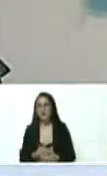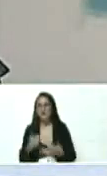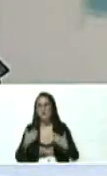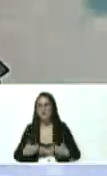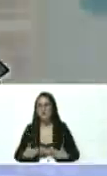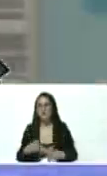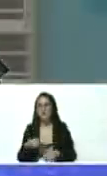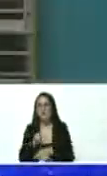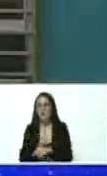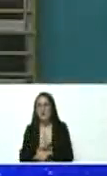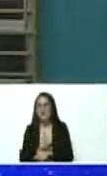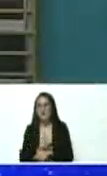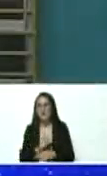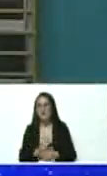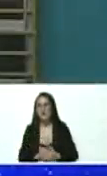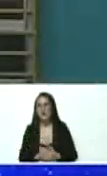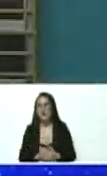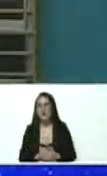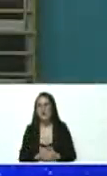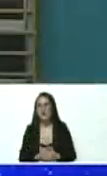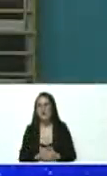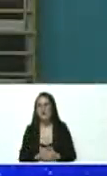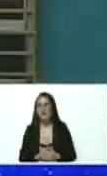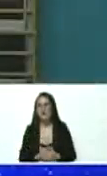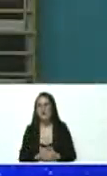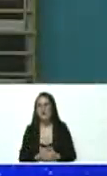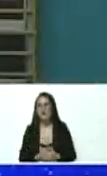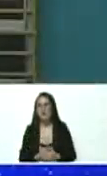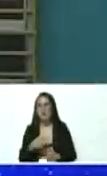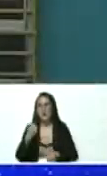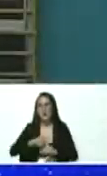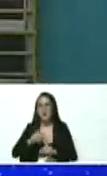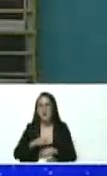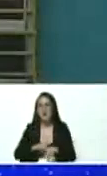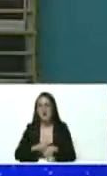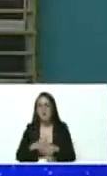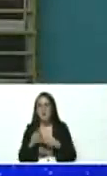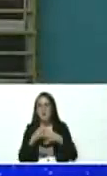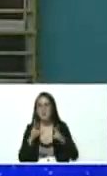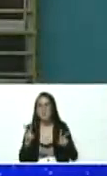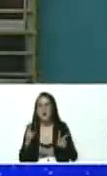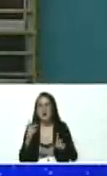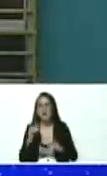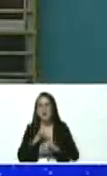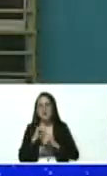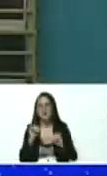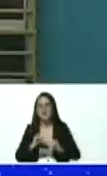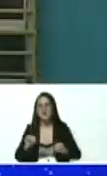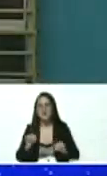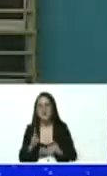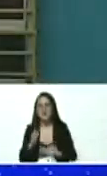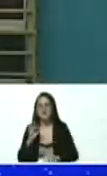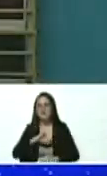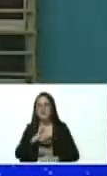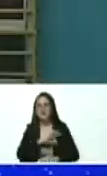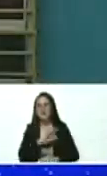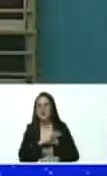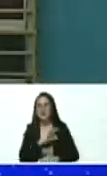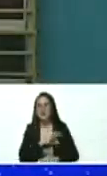único, porque estamos dando la batalla en tiempos de paz por la felicidad social,